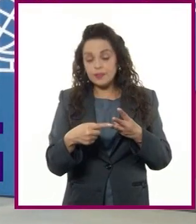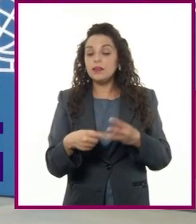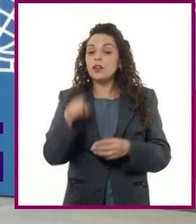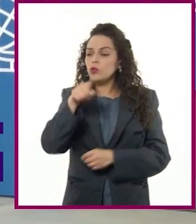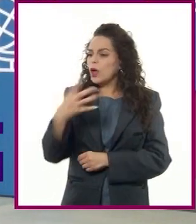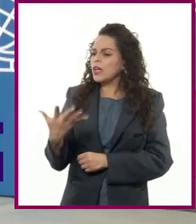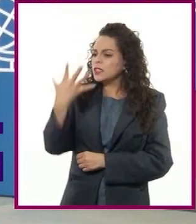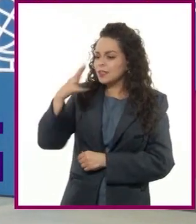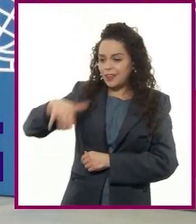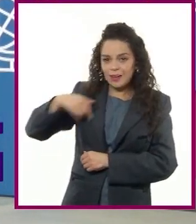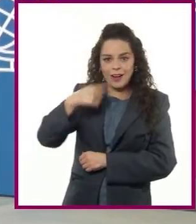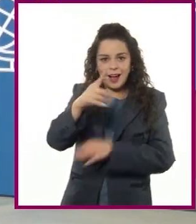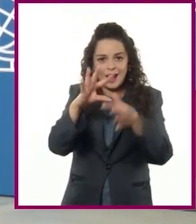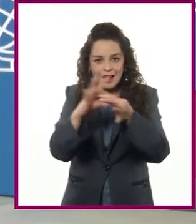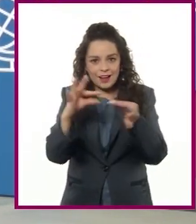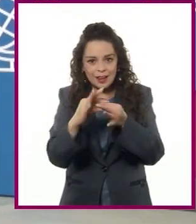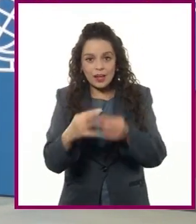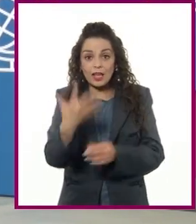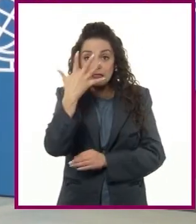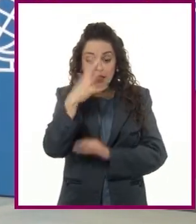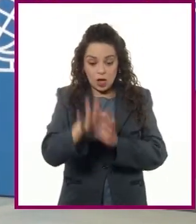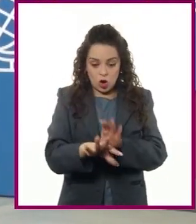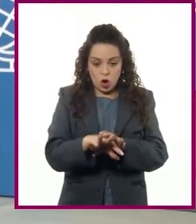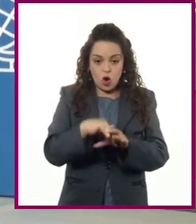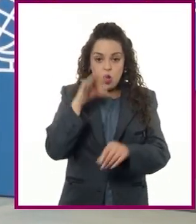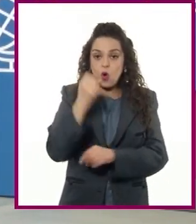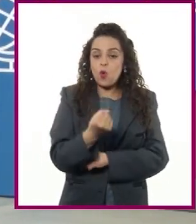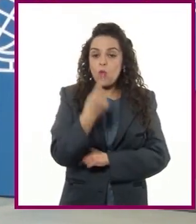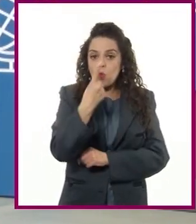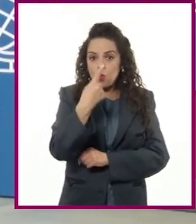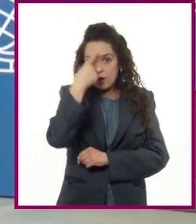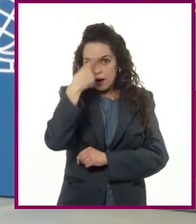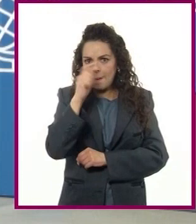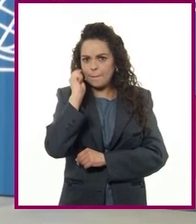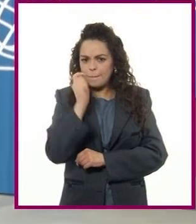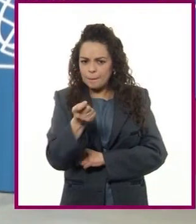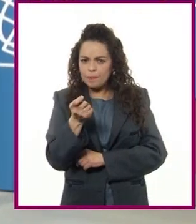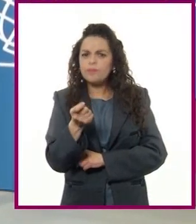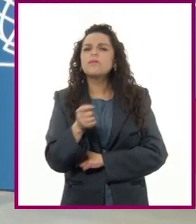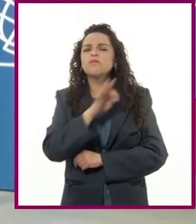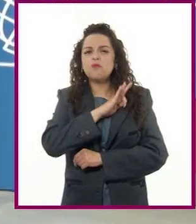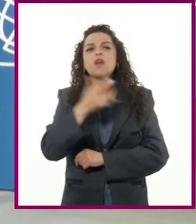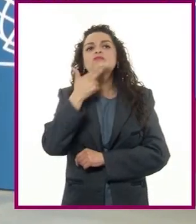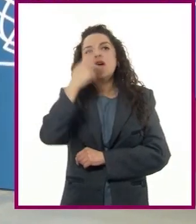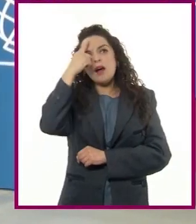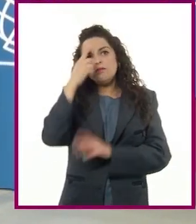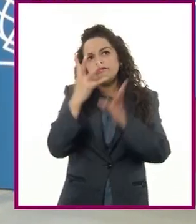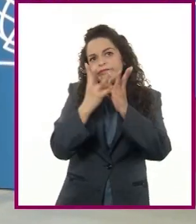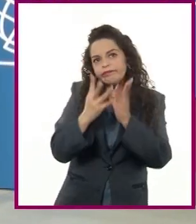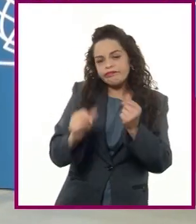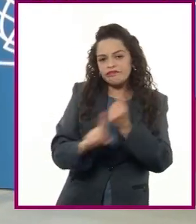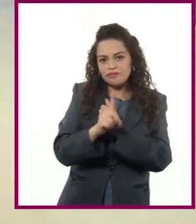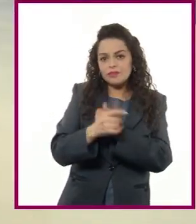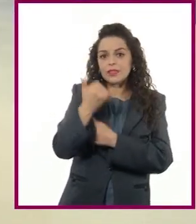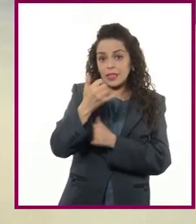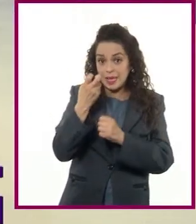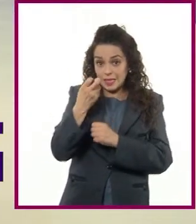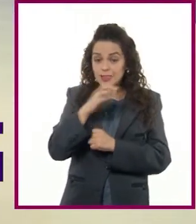de enfrentar un conflicto que hayan identificado como medio de resolución y respondan lo